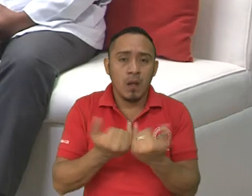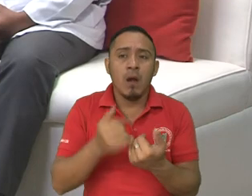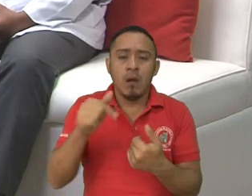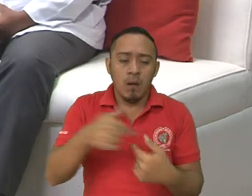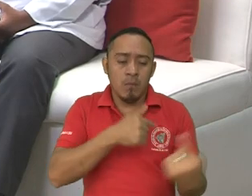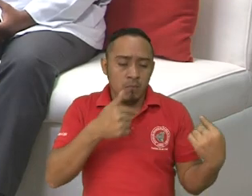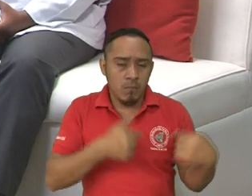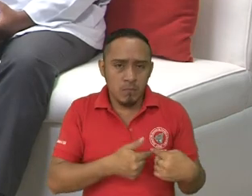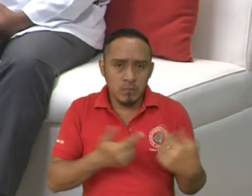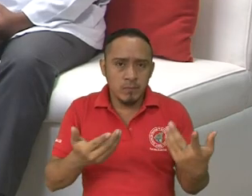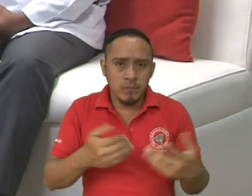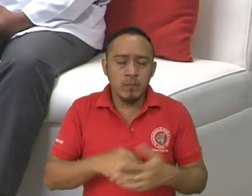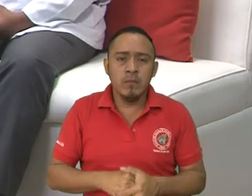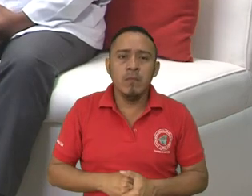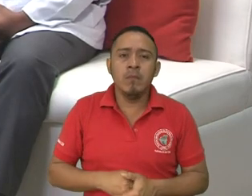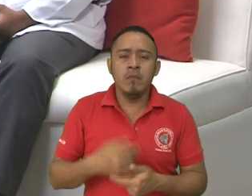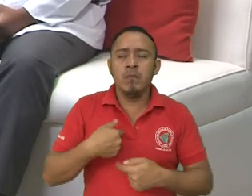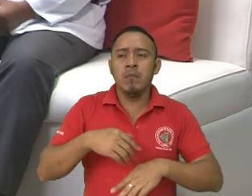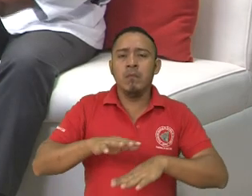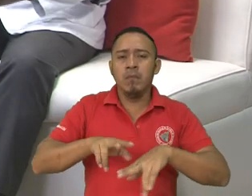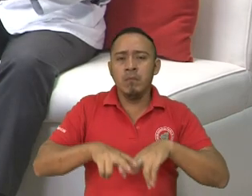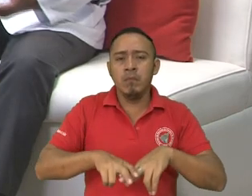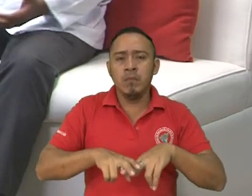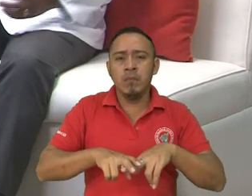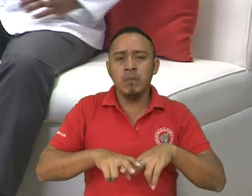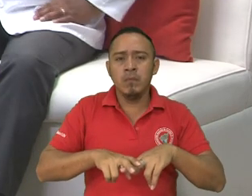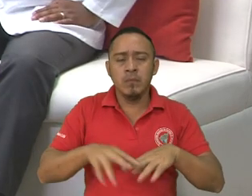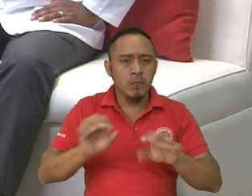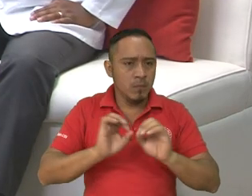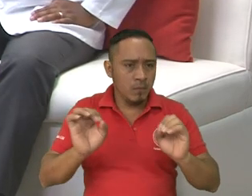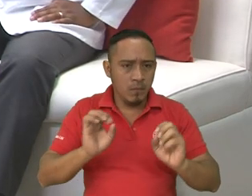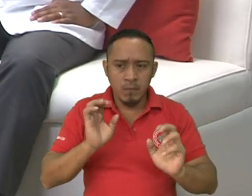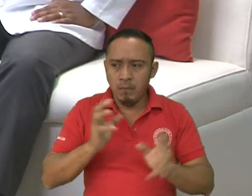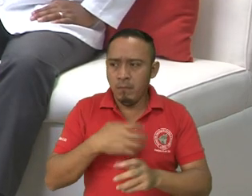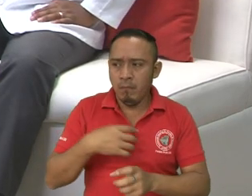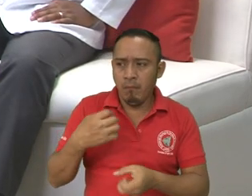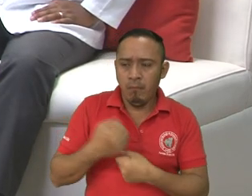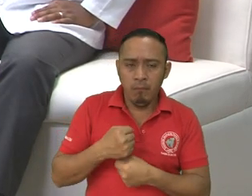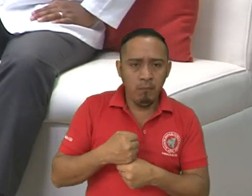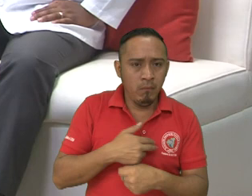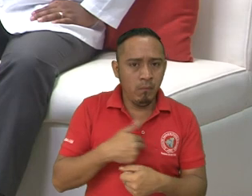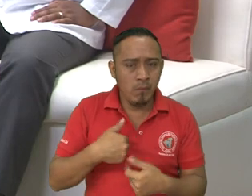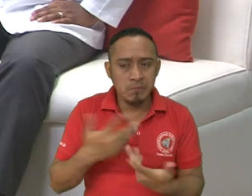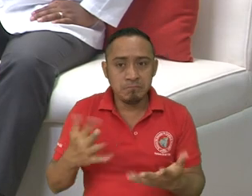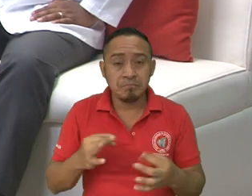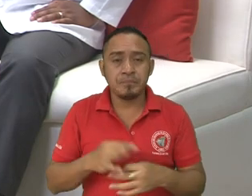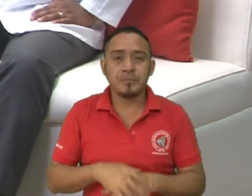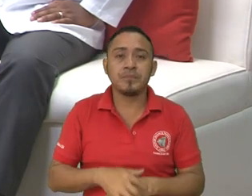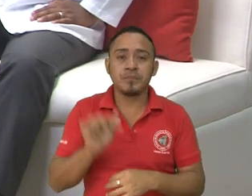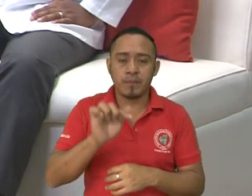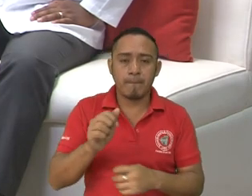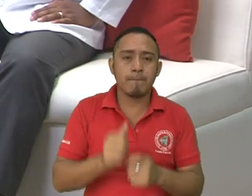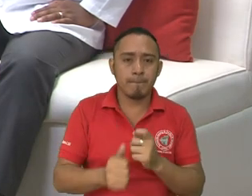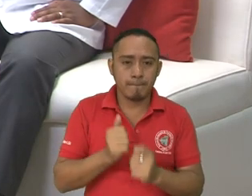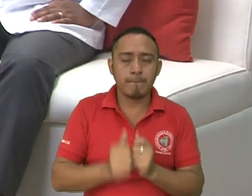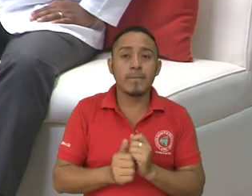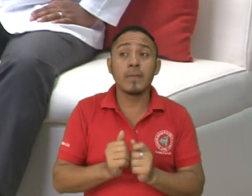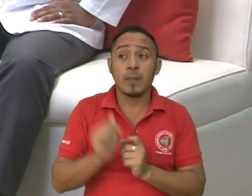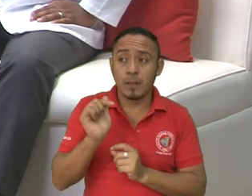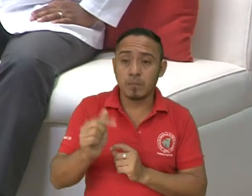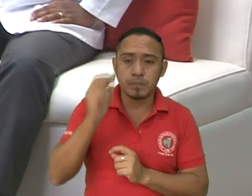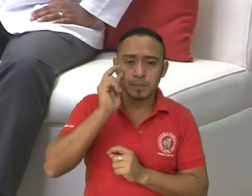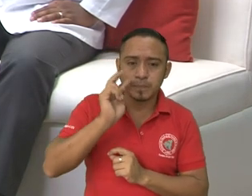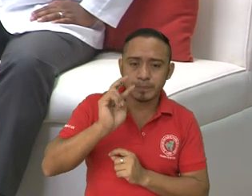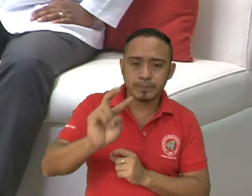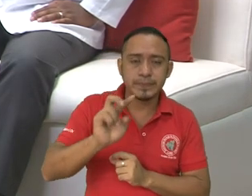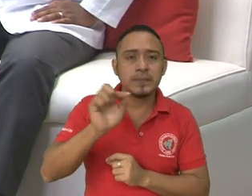origina. Podemos estar en previo reposo, sin alguna actividad excesiva física que nos pueda causar esta afectación, y es donde tenemos que